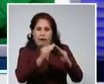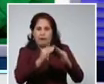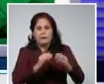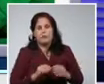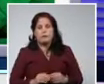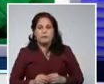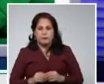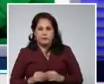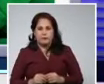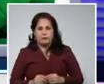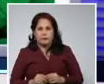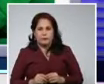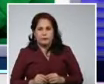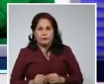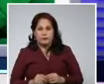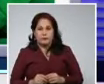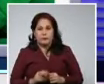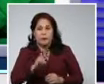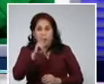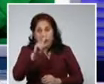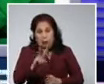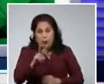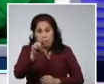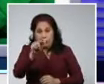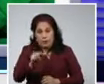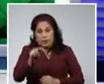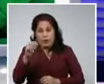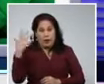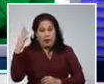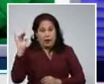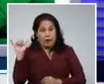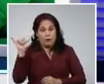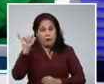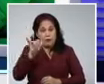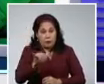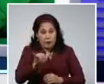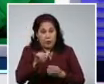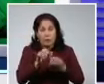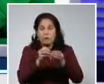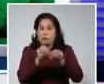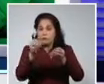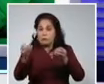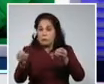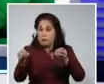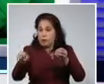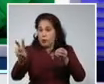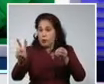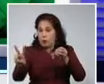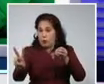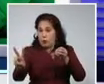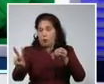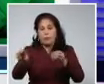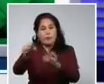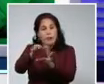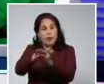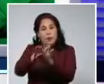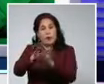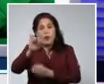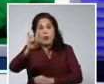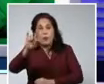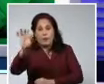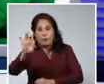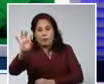modificado. Los 2 casos importados con fuente de infección en el extranjero, en el acumulado es el